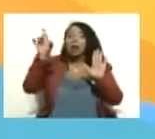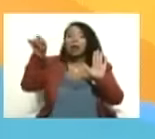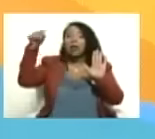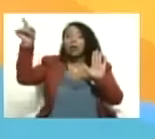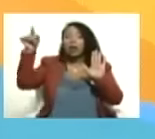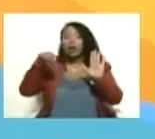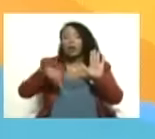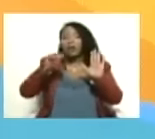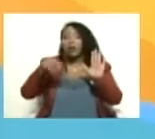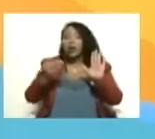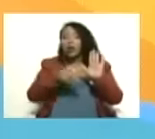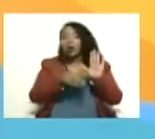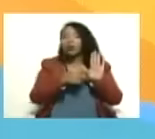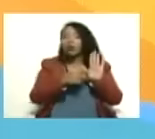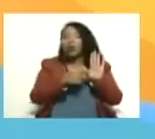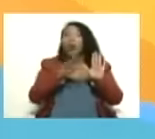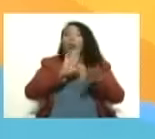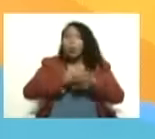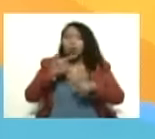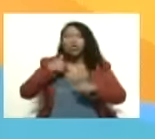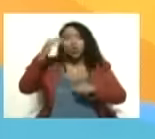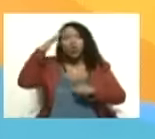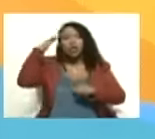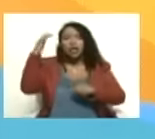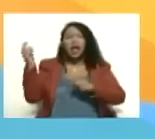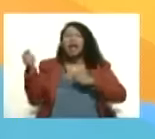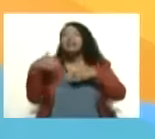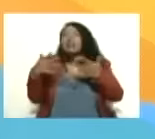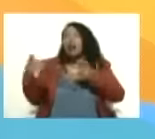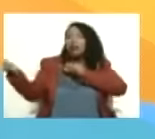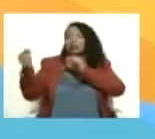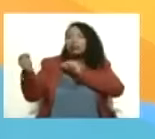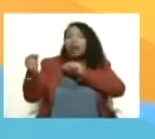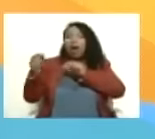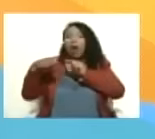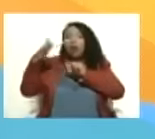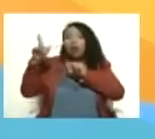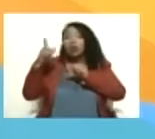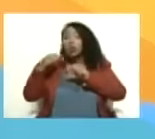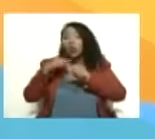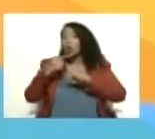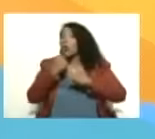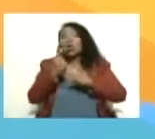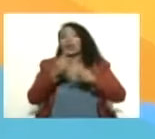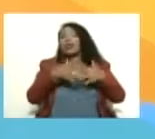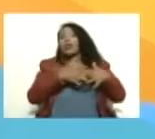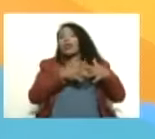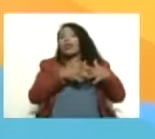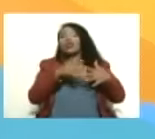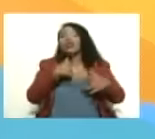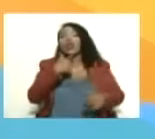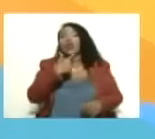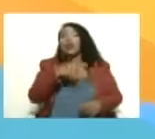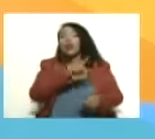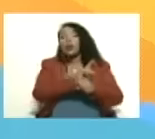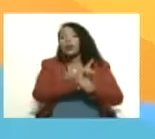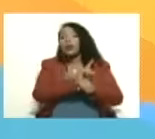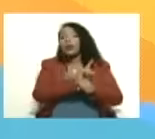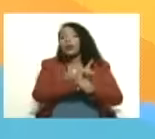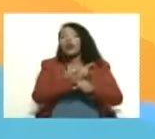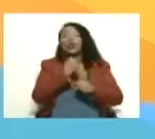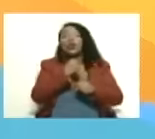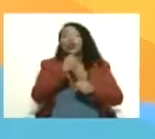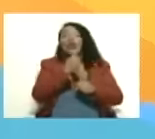eso también porque yo sé que fue lo que se discutió con agentes extranjeros Yo no dije con los Estados Unidos de América Solamente yo dije